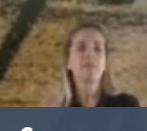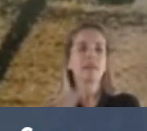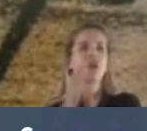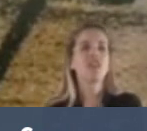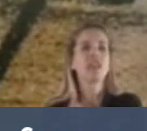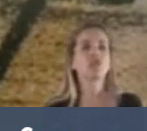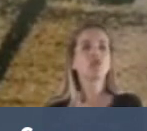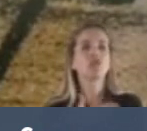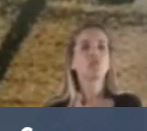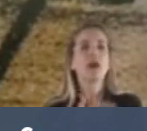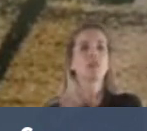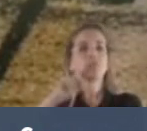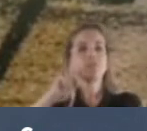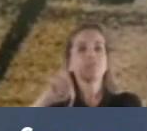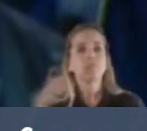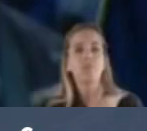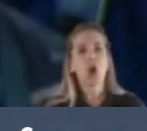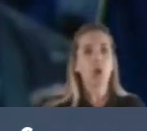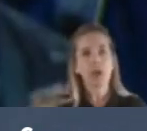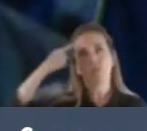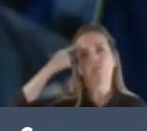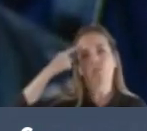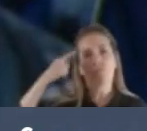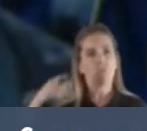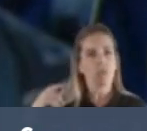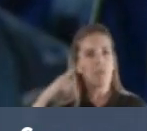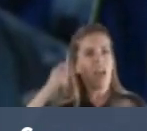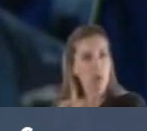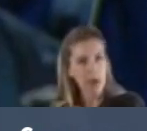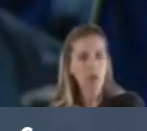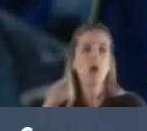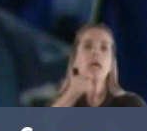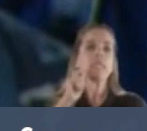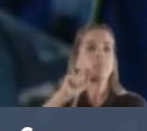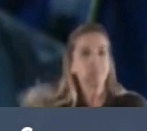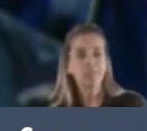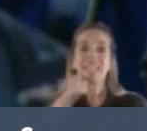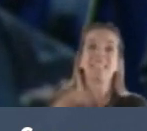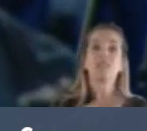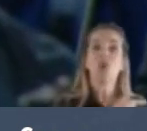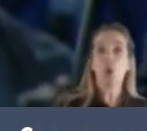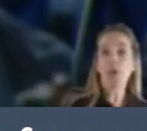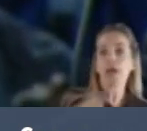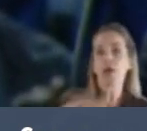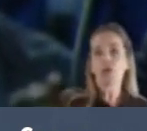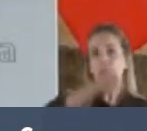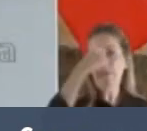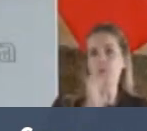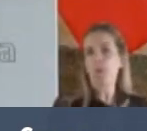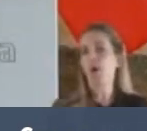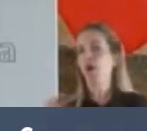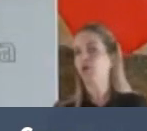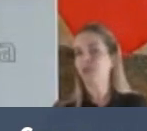vulnerados por gobiernos que se consideran afines, miremos para un lado, y cuando son vulnerados por gobiernos que consideramos adversarios, pongamos